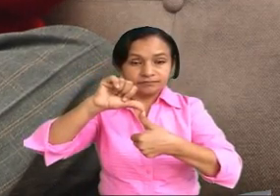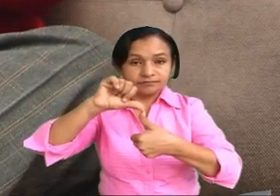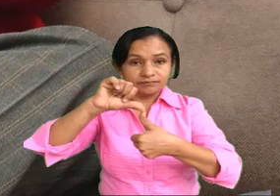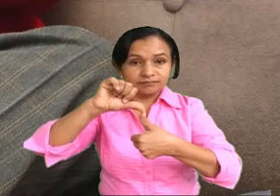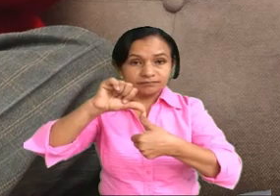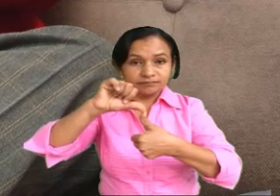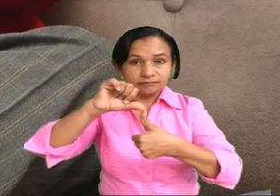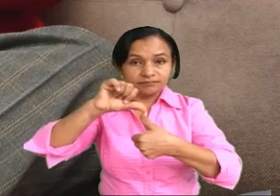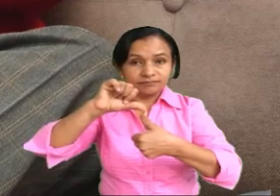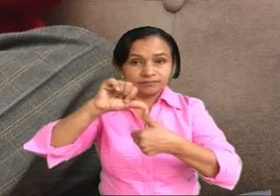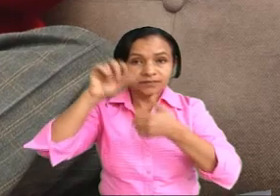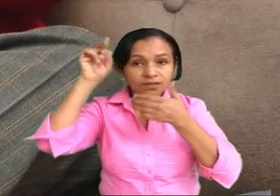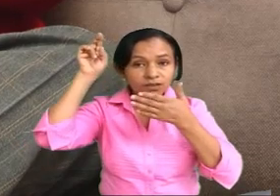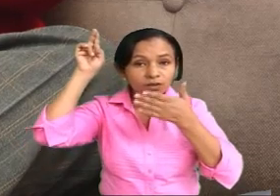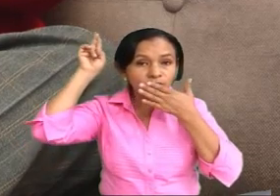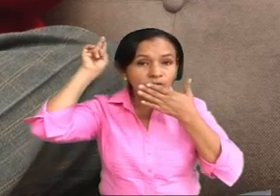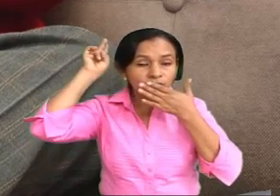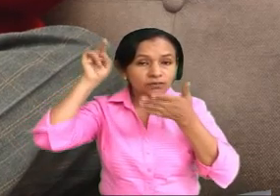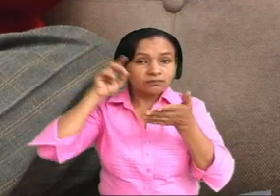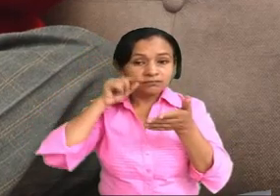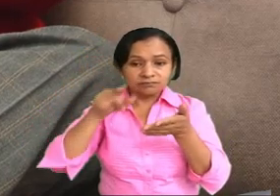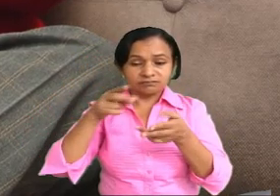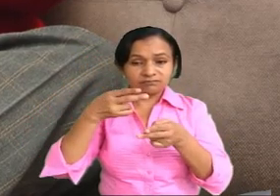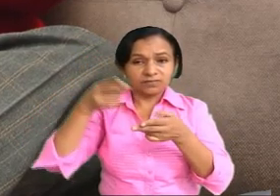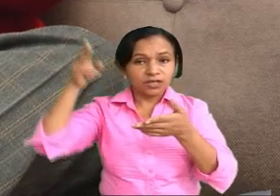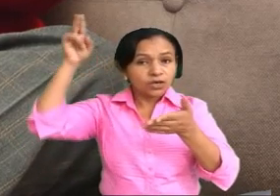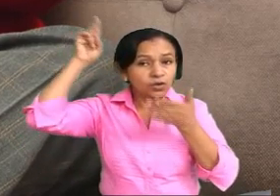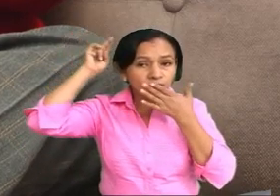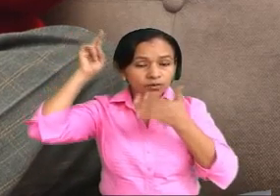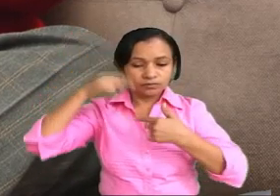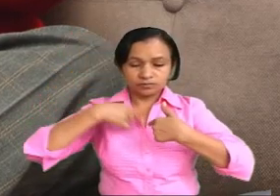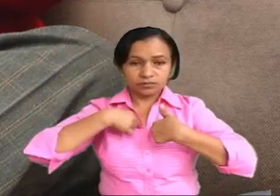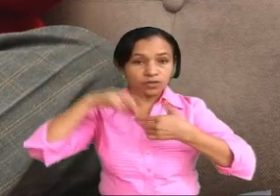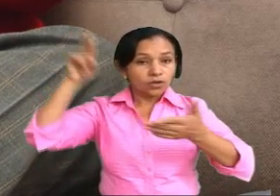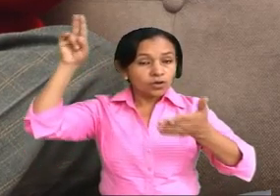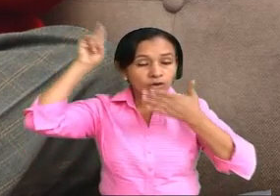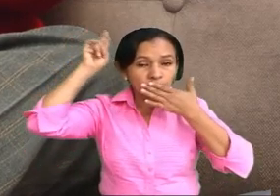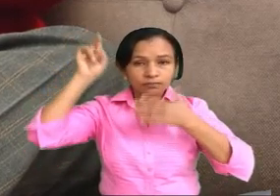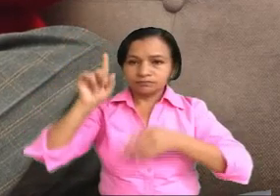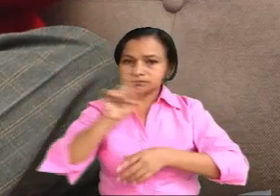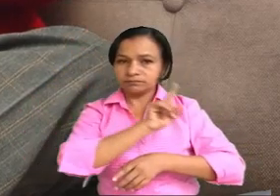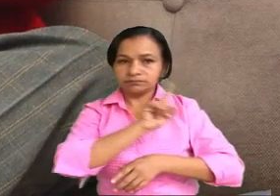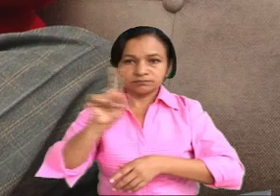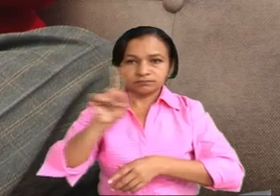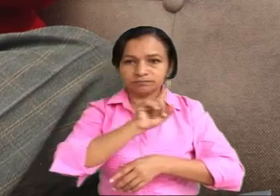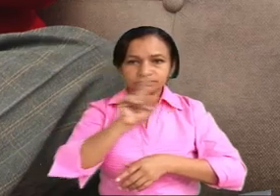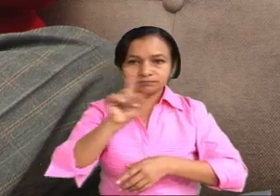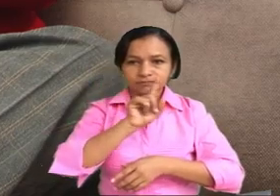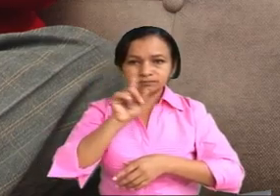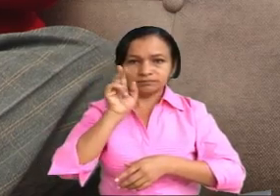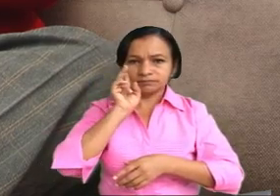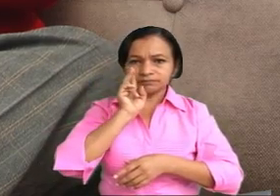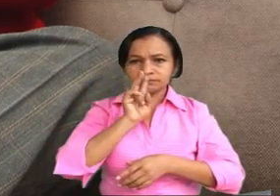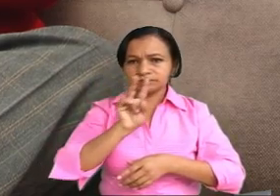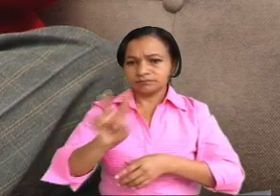usted mira un indio, así le dicen indio, porque nosotros no somos indios, somos indígenas, ya lo mira